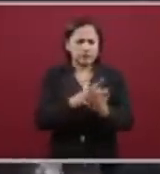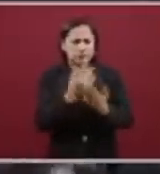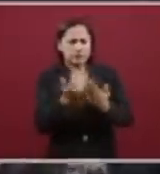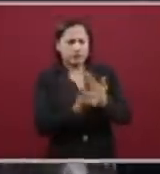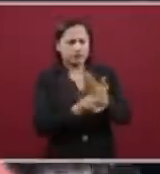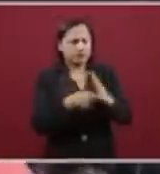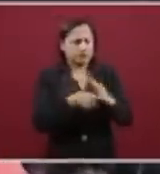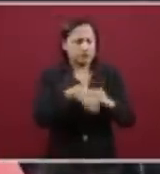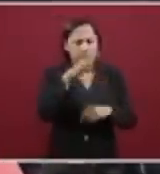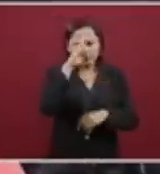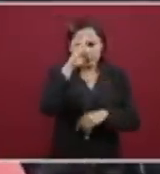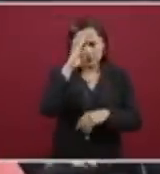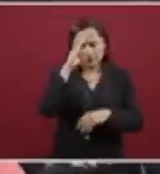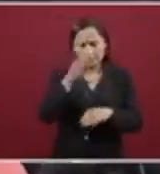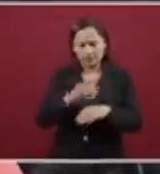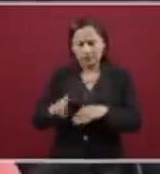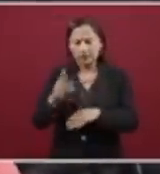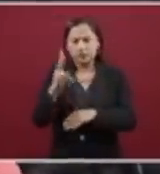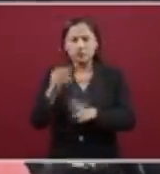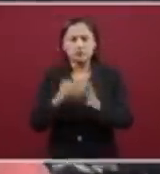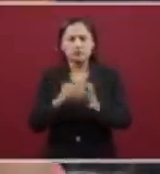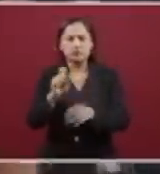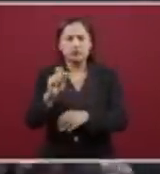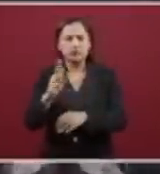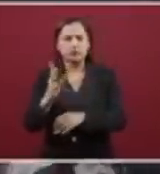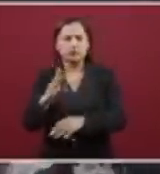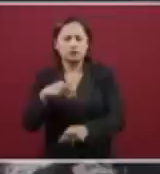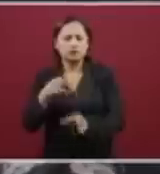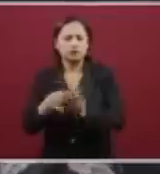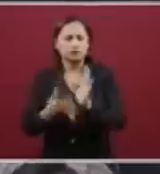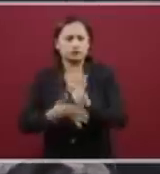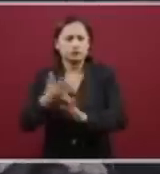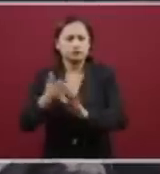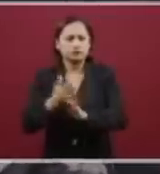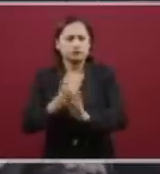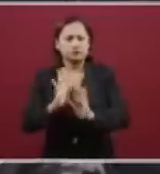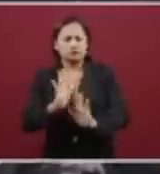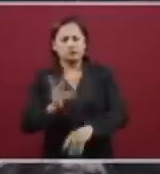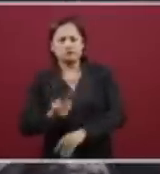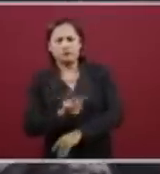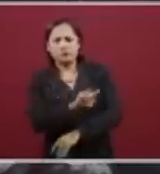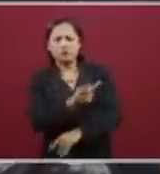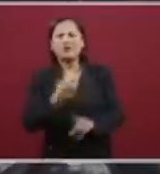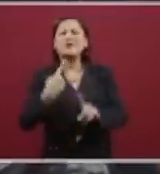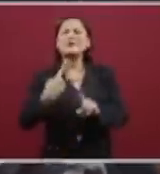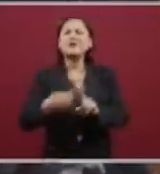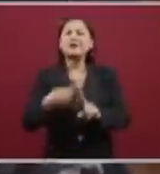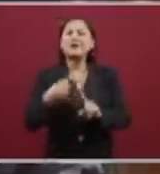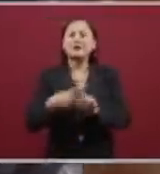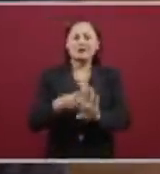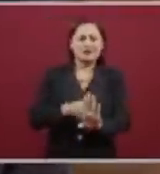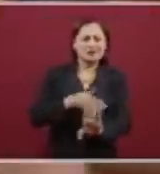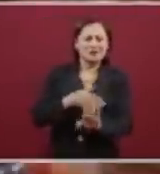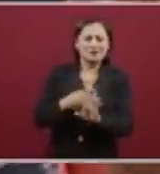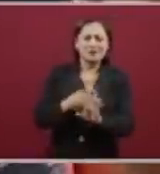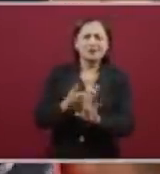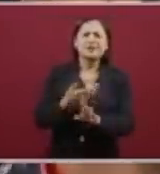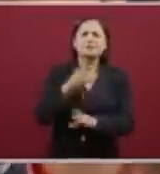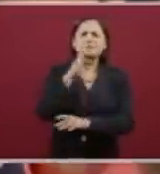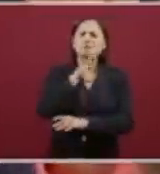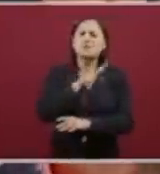2024 quienes estarían incurriendo quienes incurrieron en este dolor del que usted hace mención